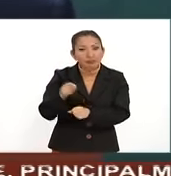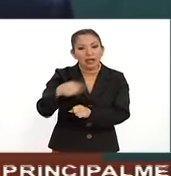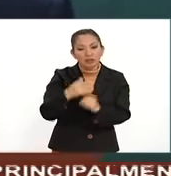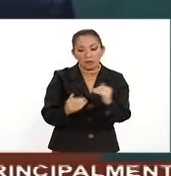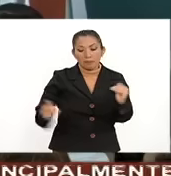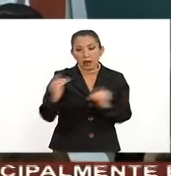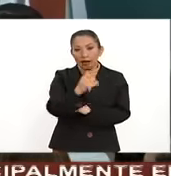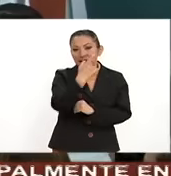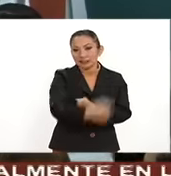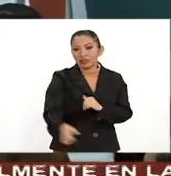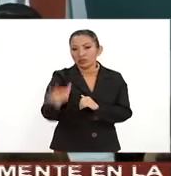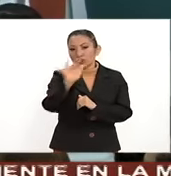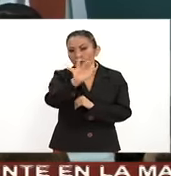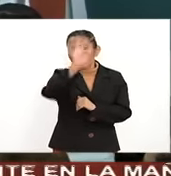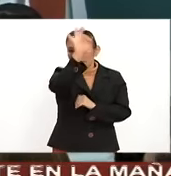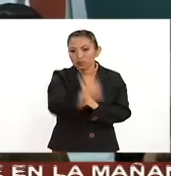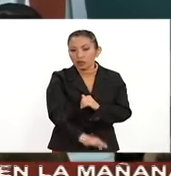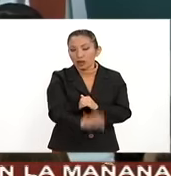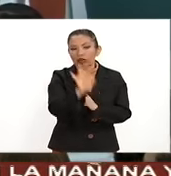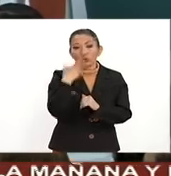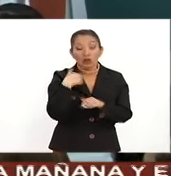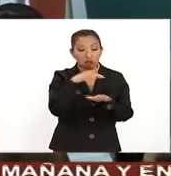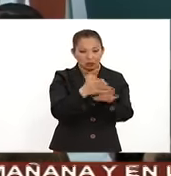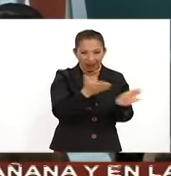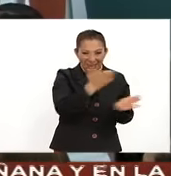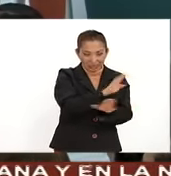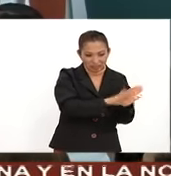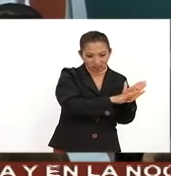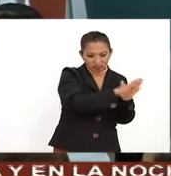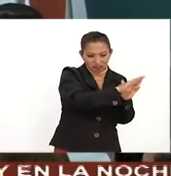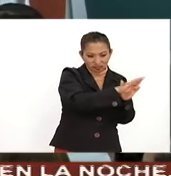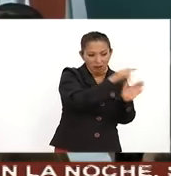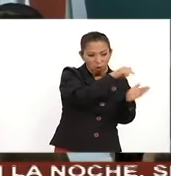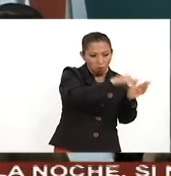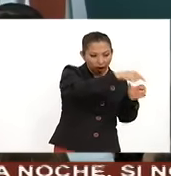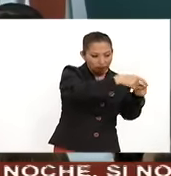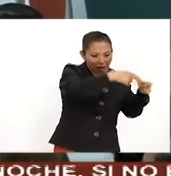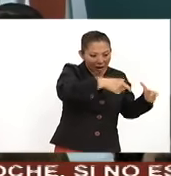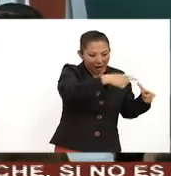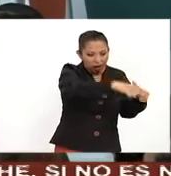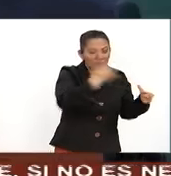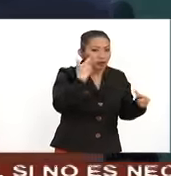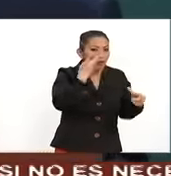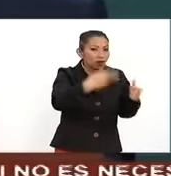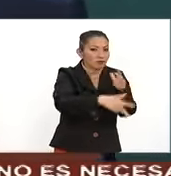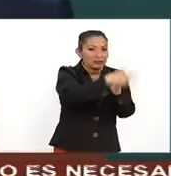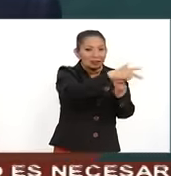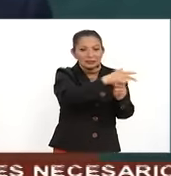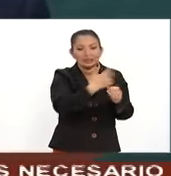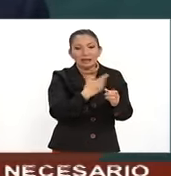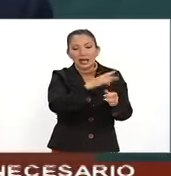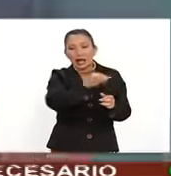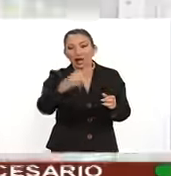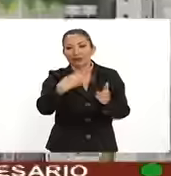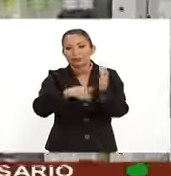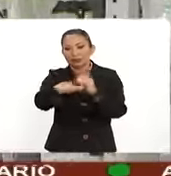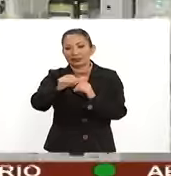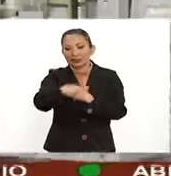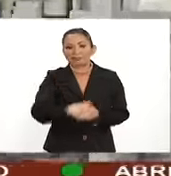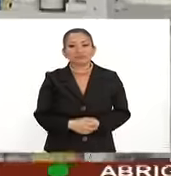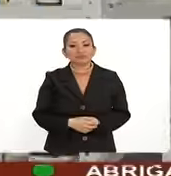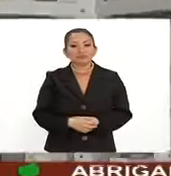aumento de 150% respecto al crecimiento de lugares en el periodo 2013-16. Y